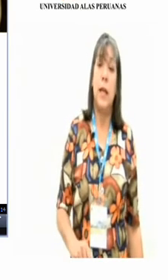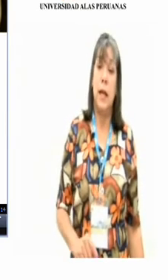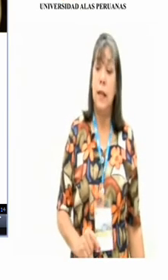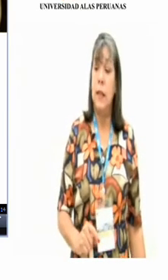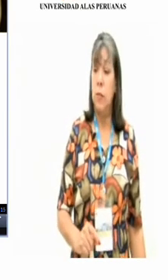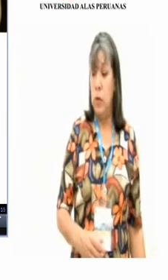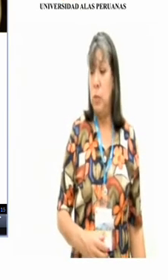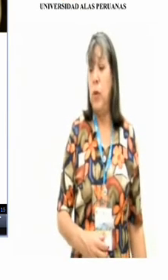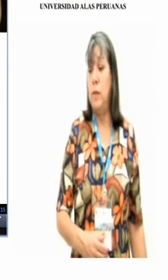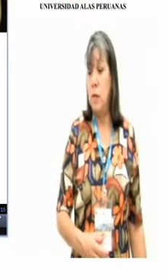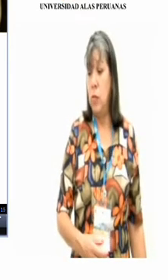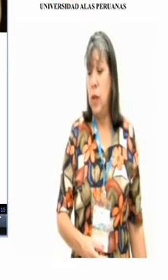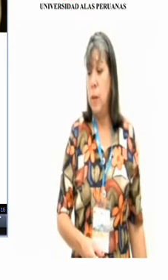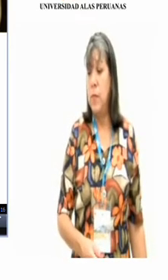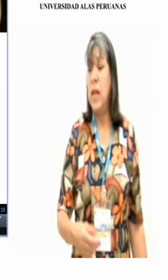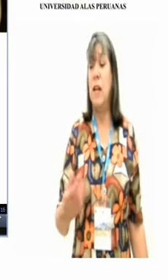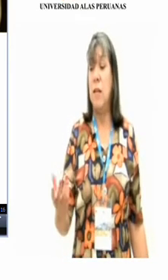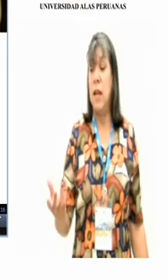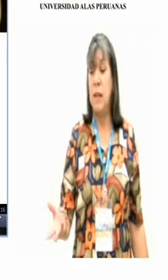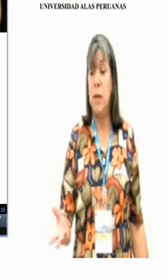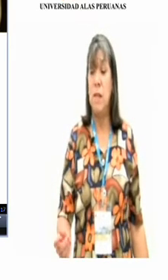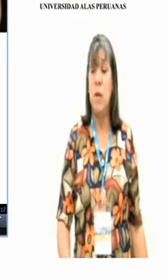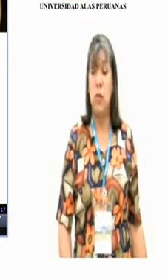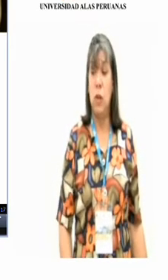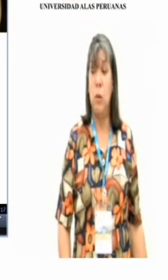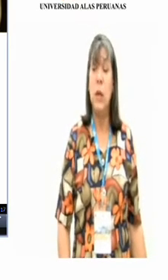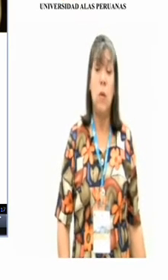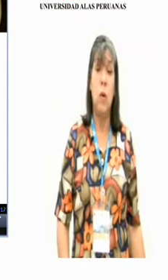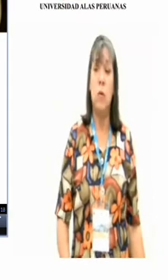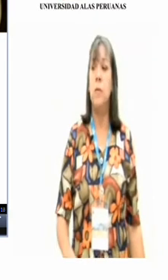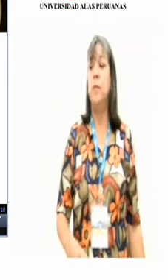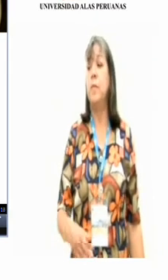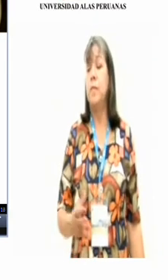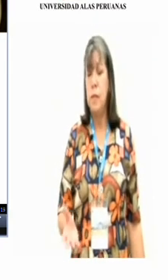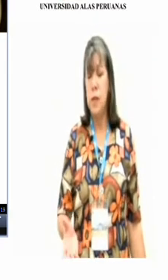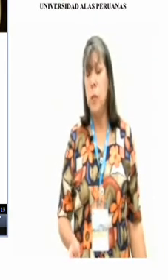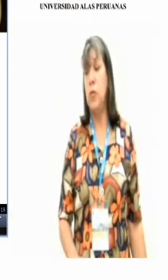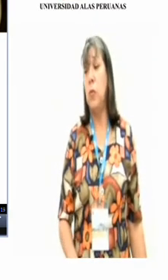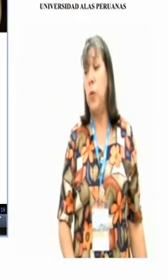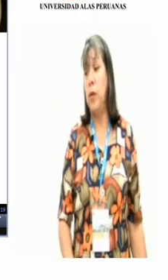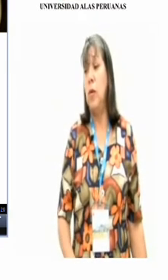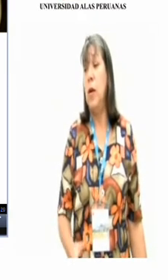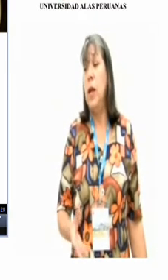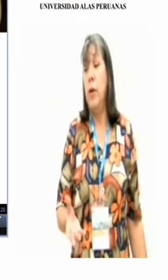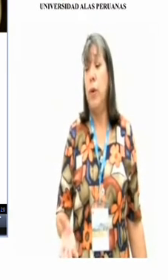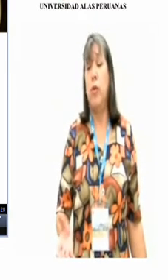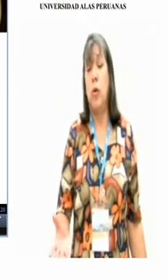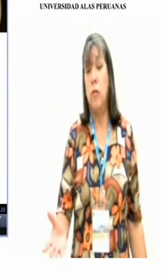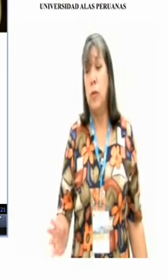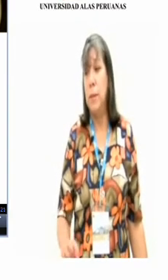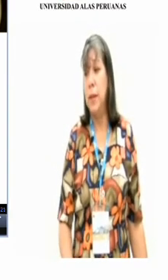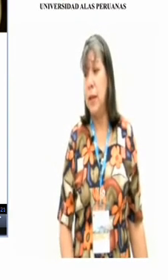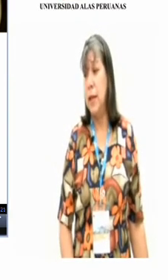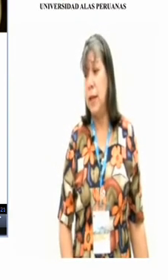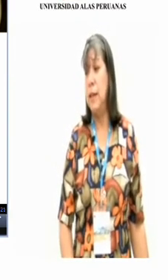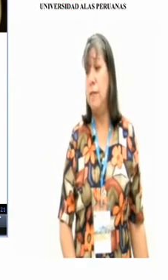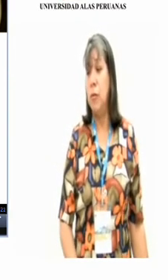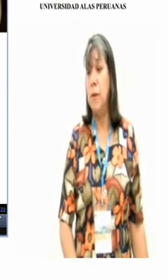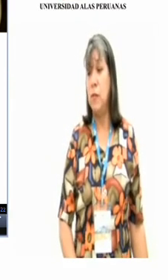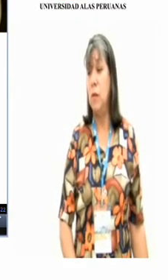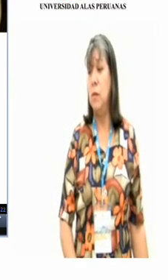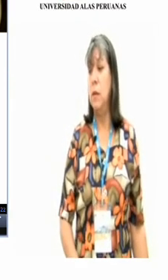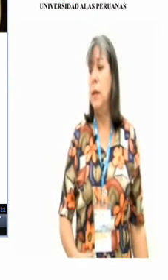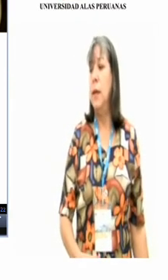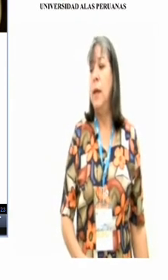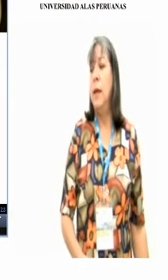cuales a veces requieren de un tipo de asesoría. Establecimiento de vínculos. Por supuesto, nuestro rol fundamental que es